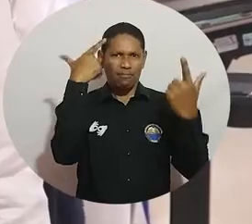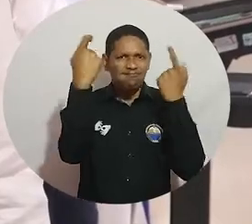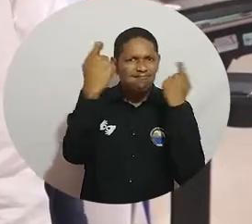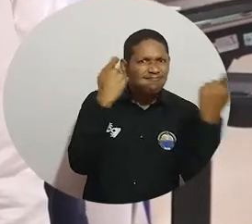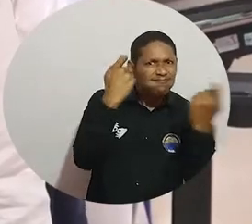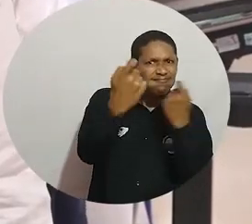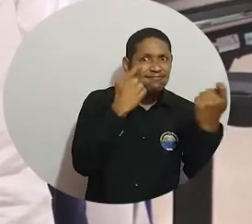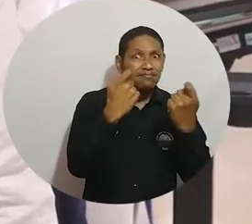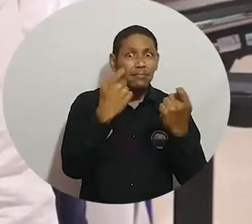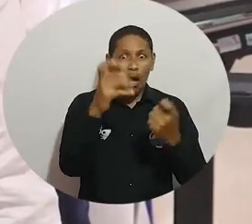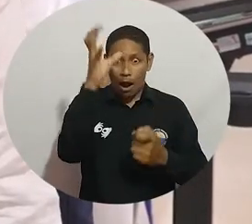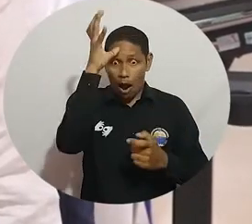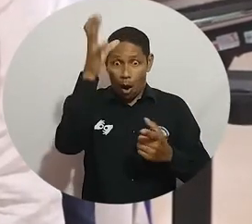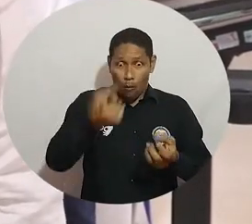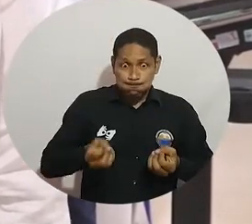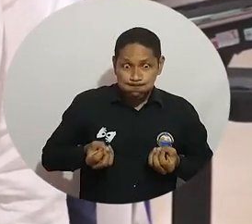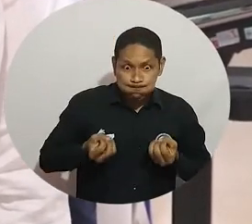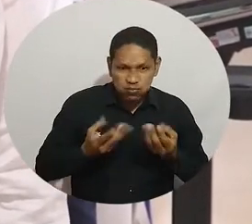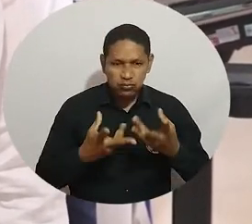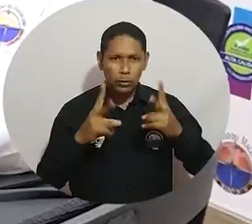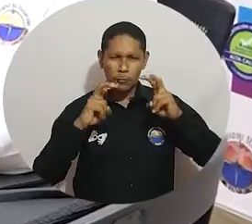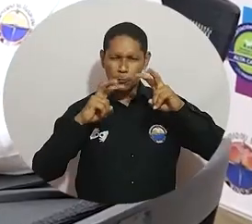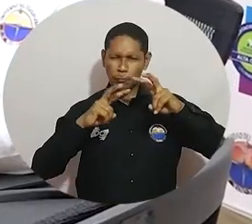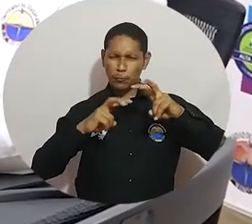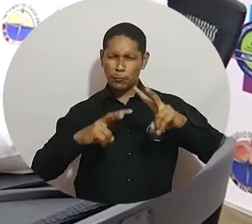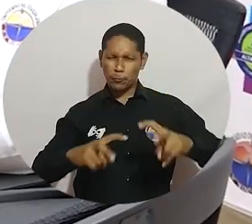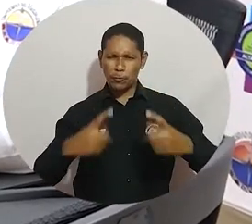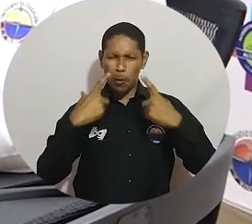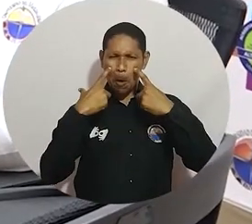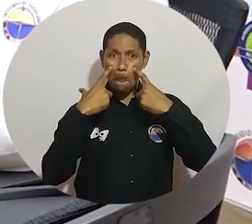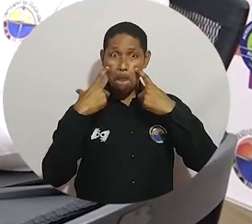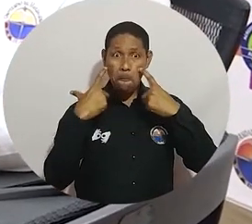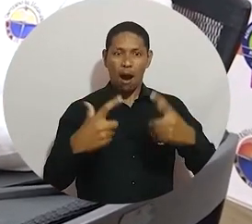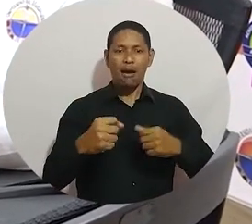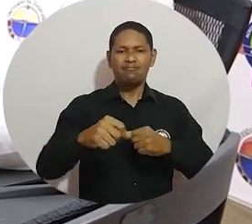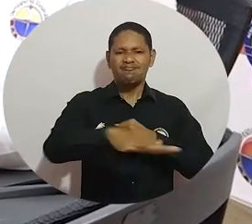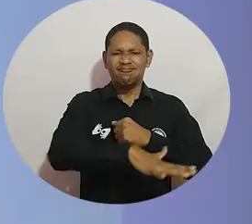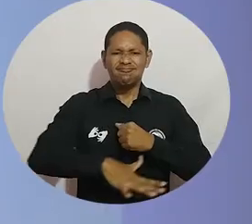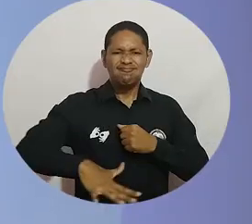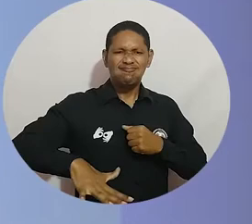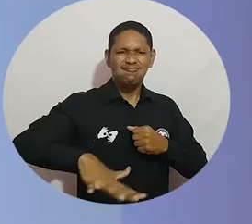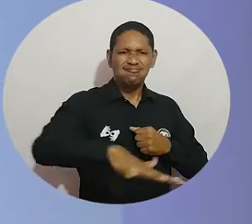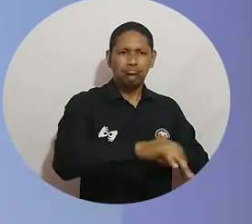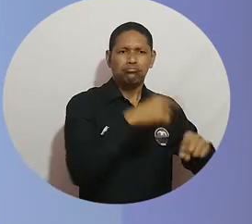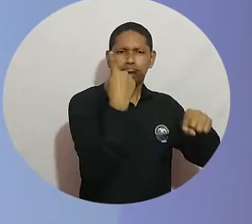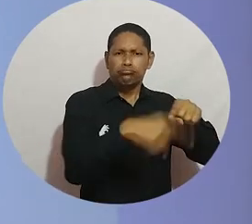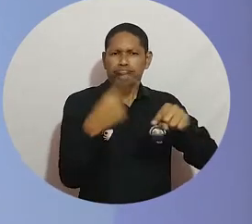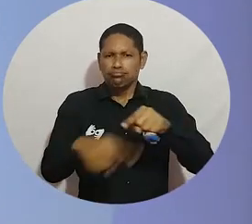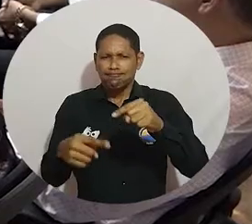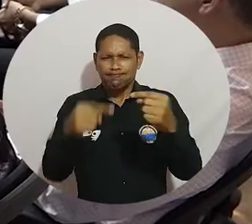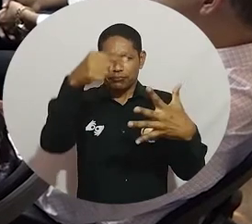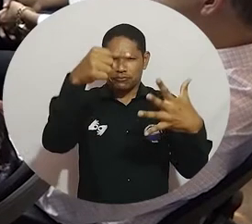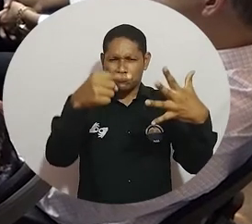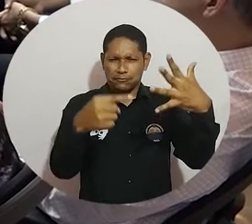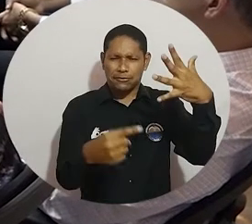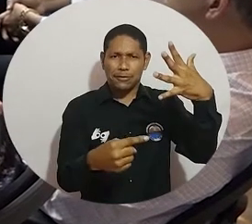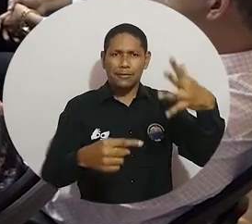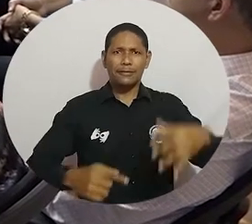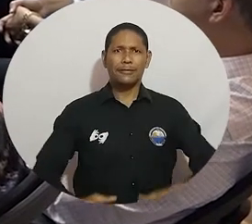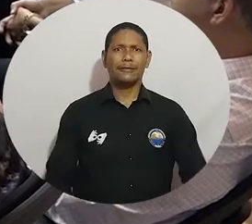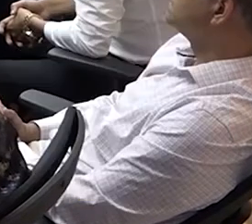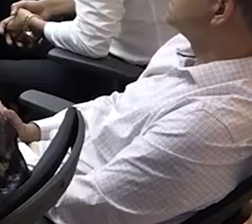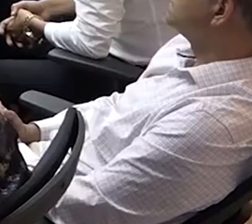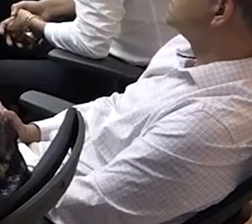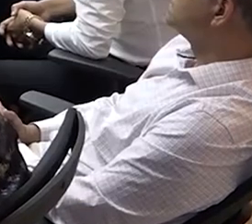académicas estratégicas en pro del conocimiento y la investigación que aporten al desarrollo regional desde diferentes